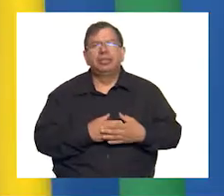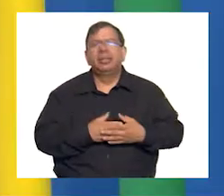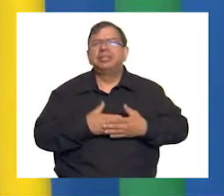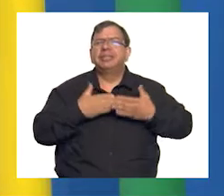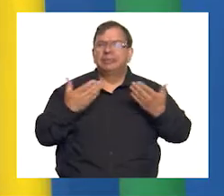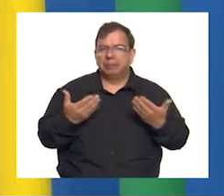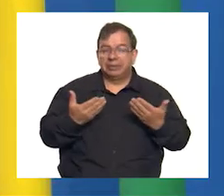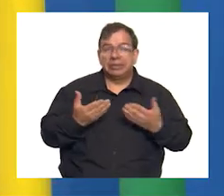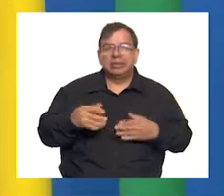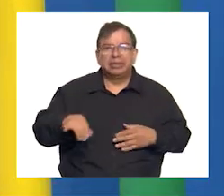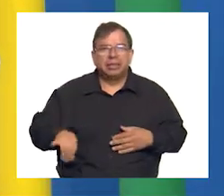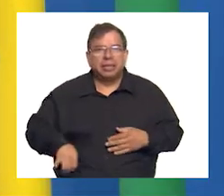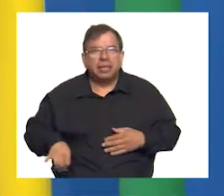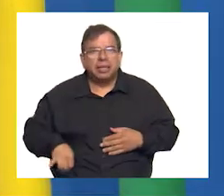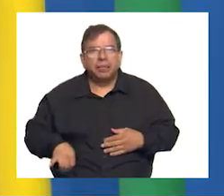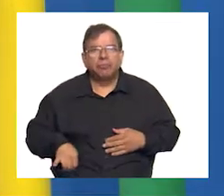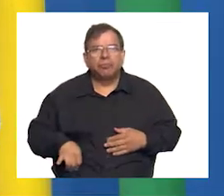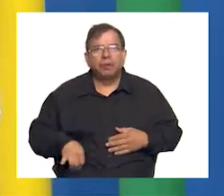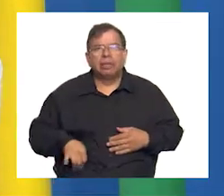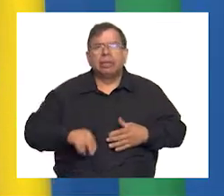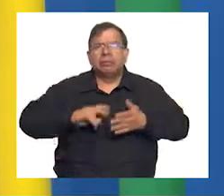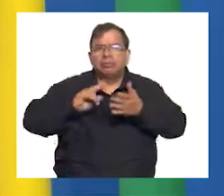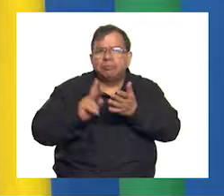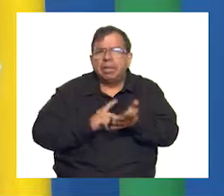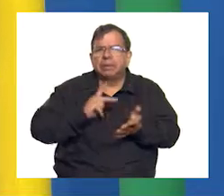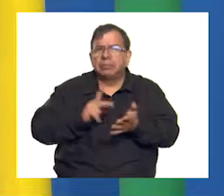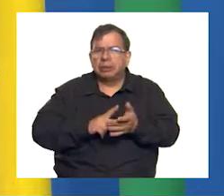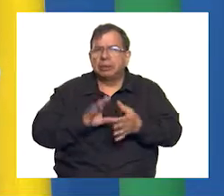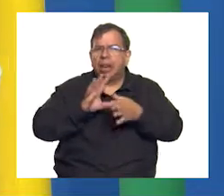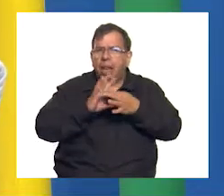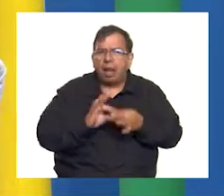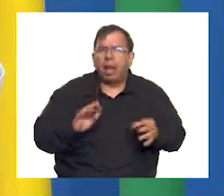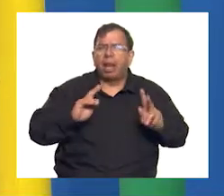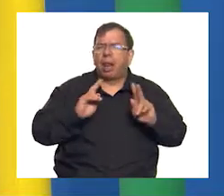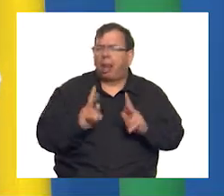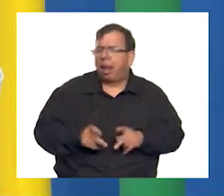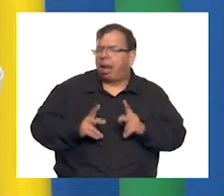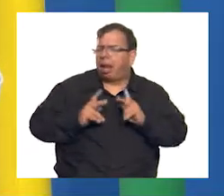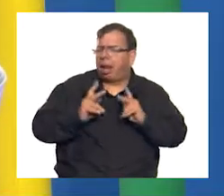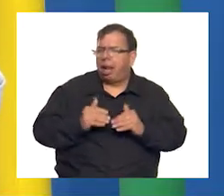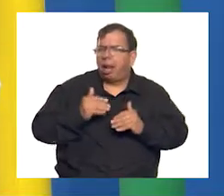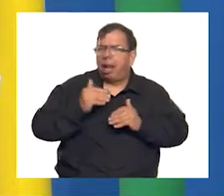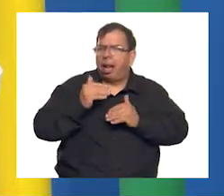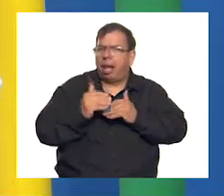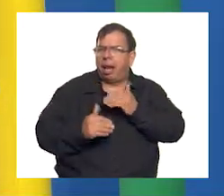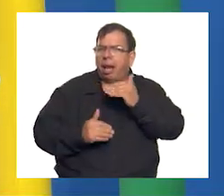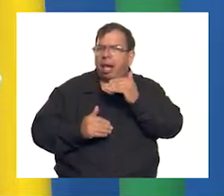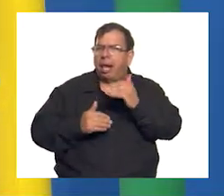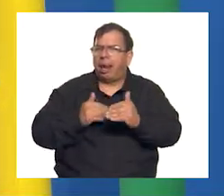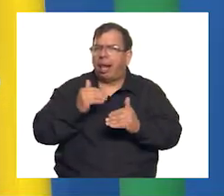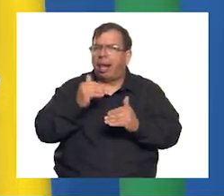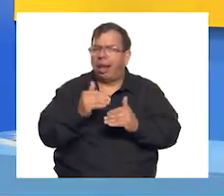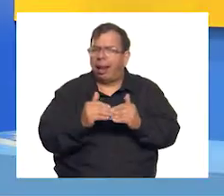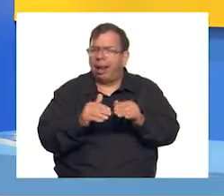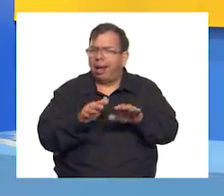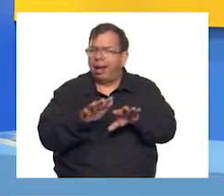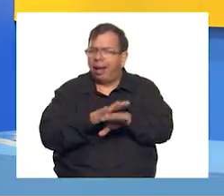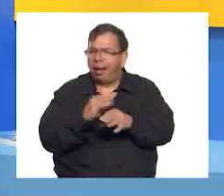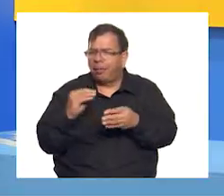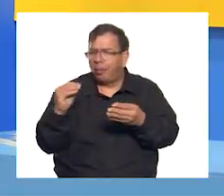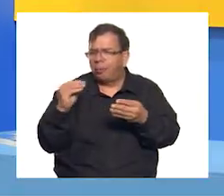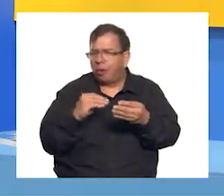muy interesante es que de tanto contar las leyendas, muchas veces con el paso del tiempo, estas se van modificando.